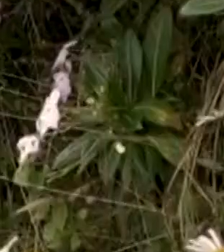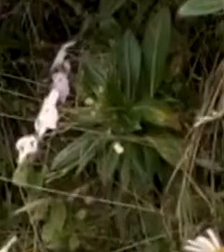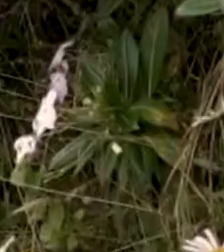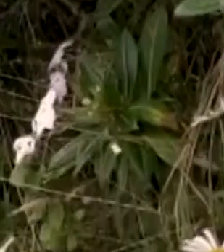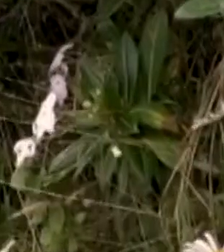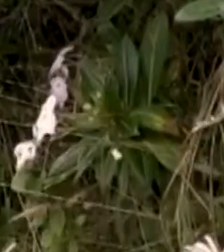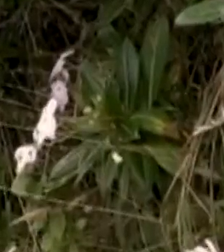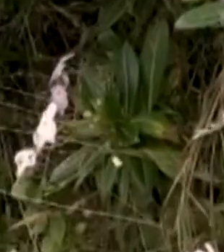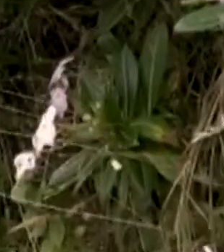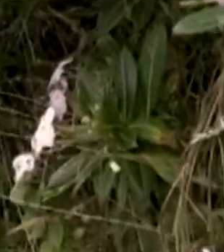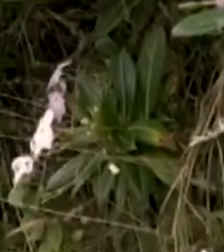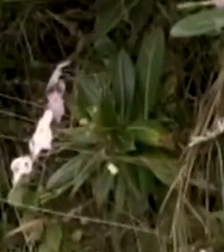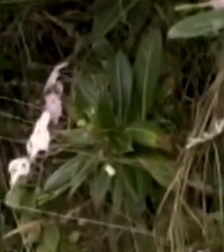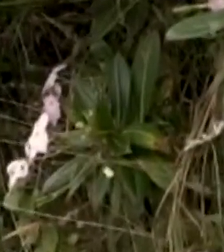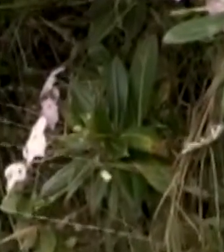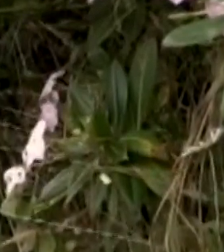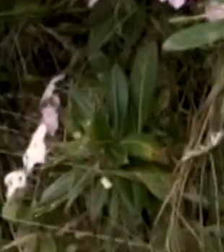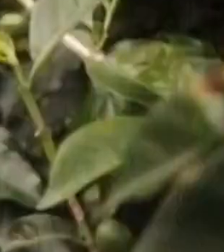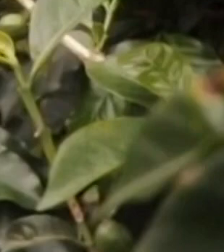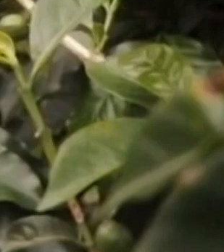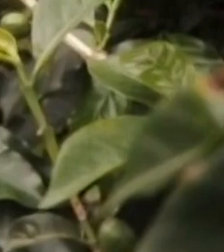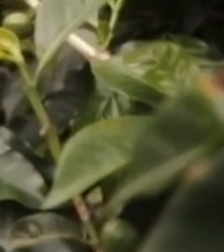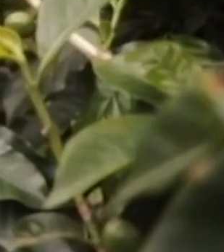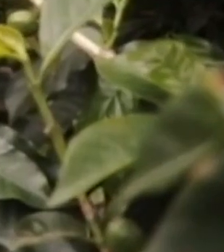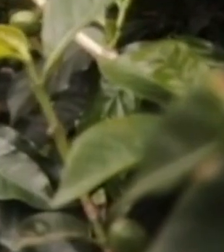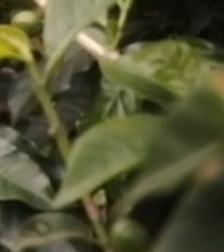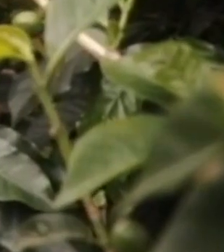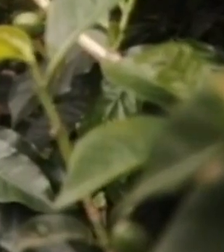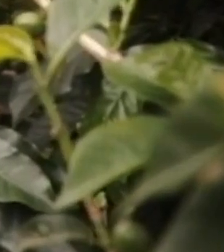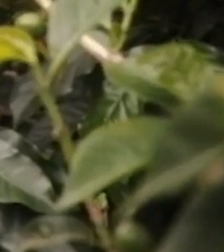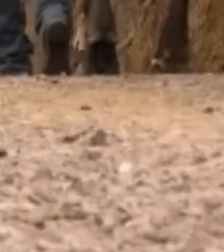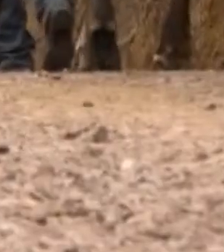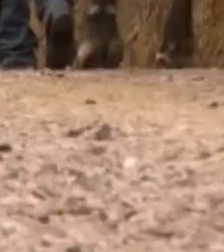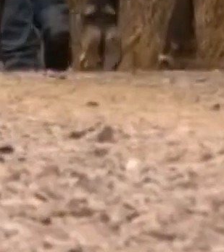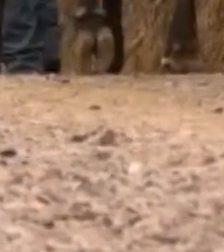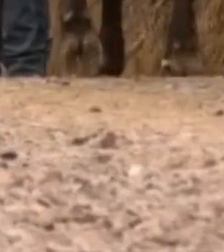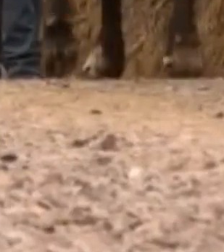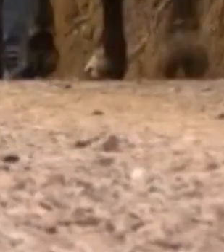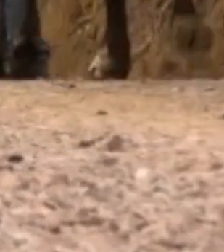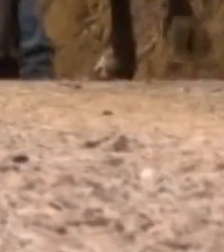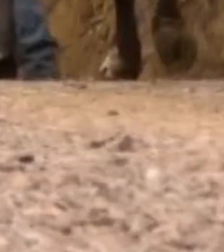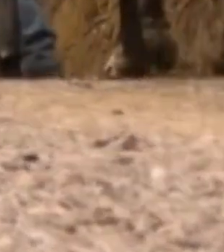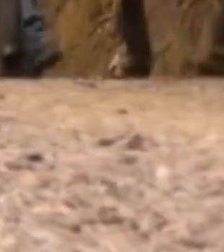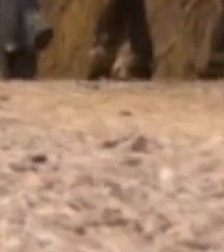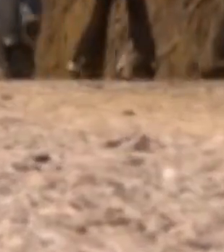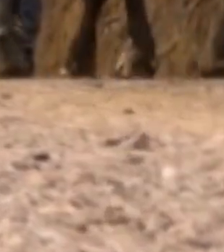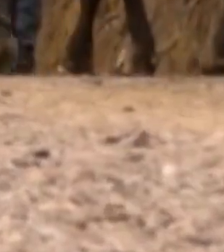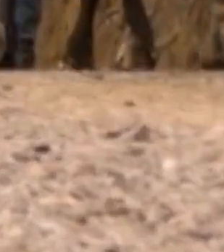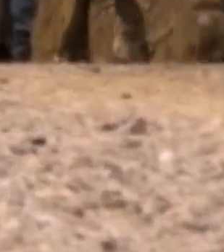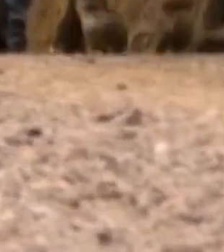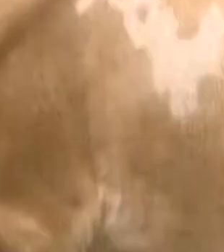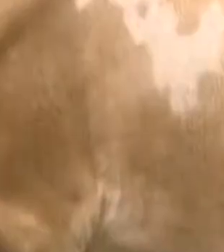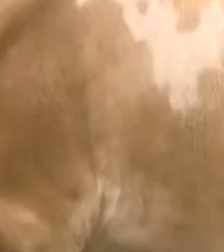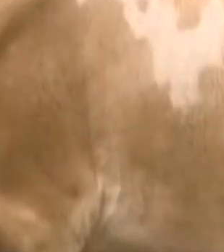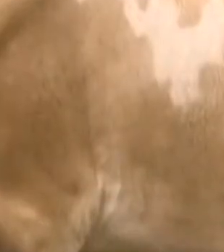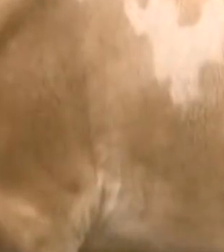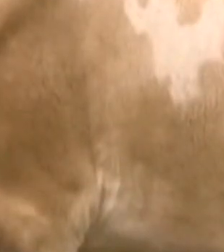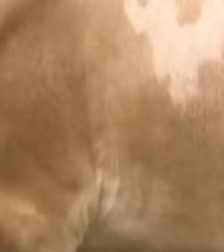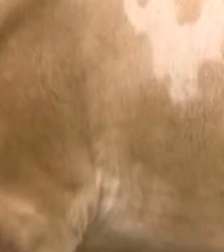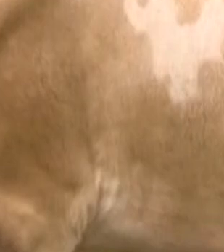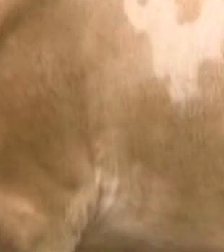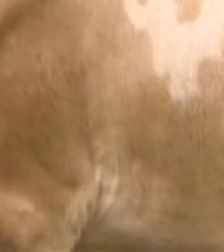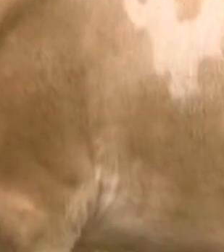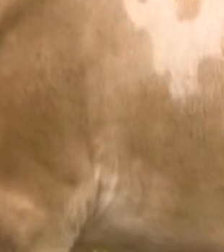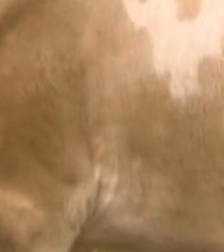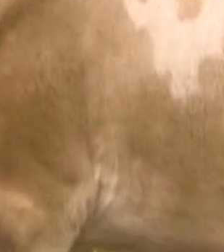carretas. Era el aspecto social, los paseos de la familia, los fines de semana en la carreta, con el